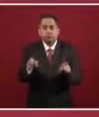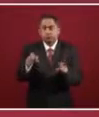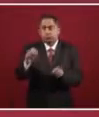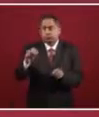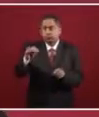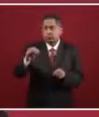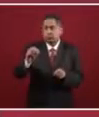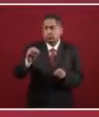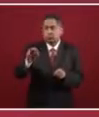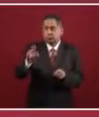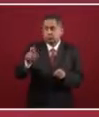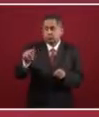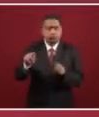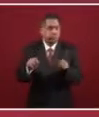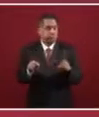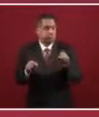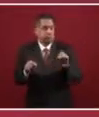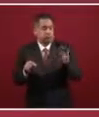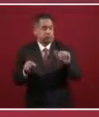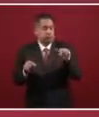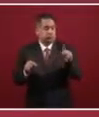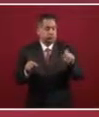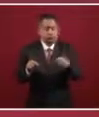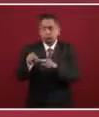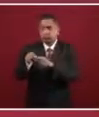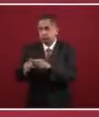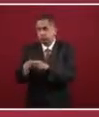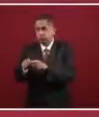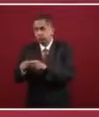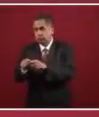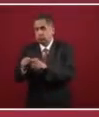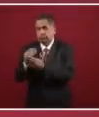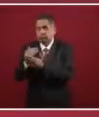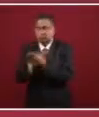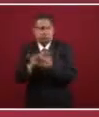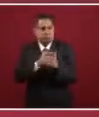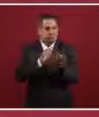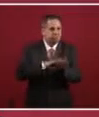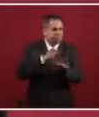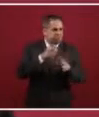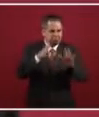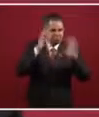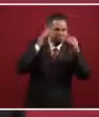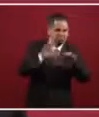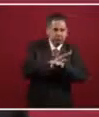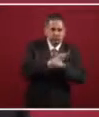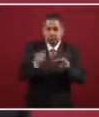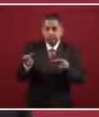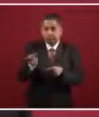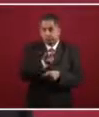Comonfort con Ocampo, porque Comonfort era moderado y Ocampo era radical,